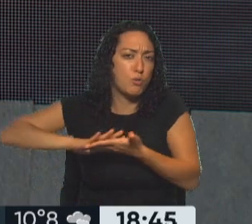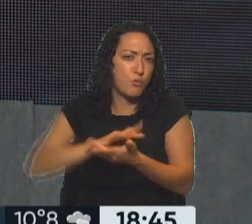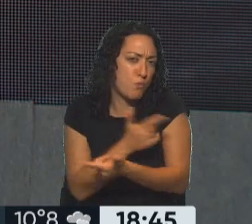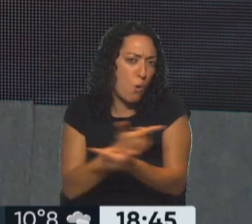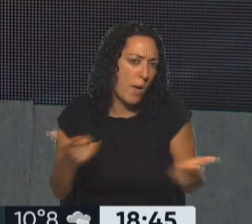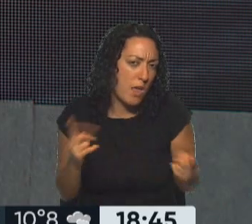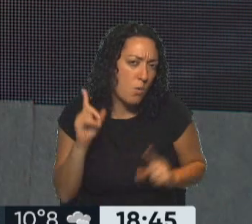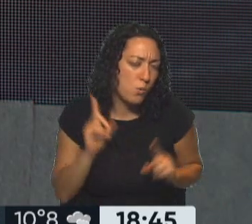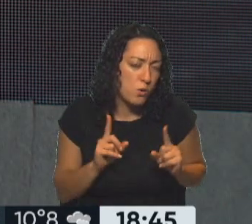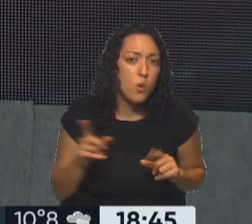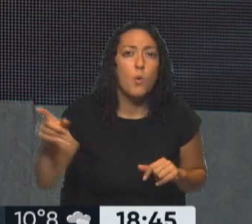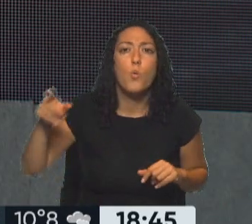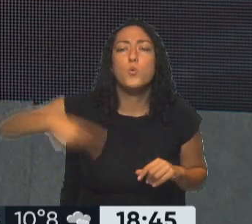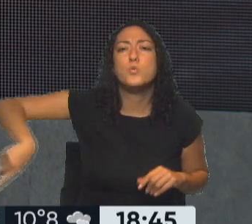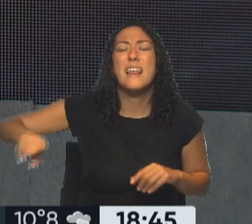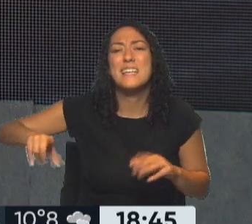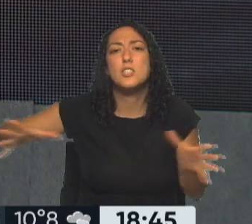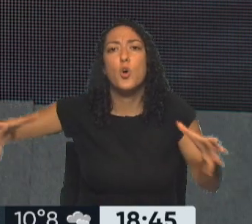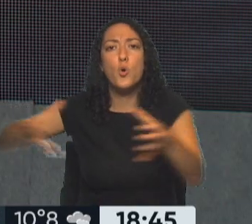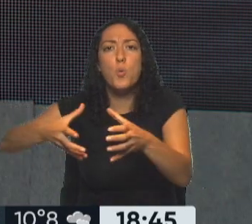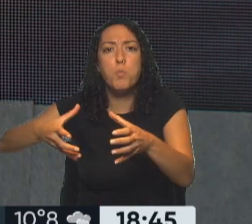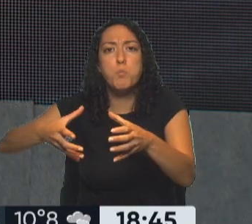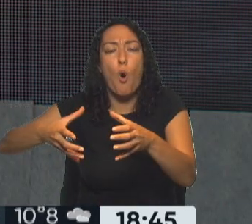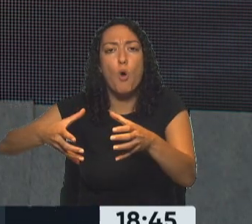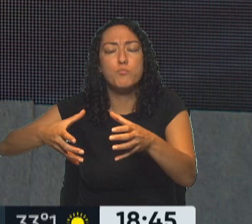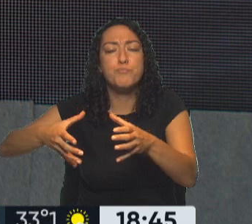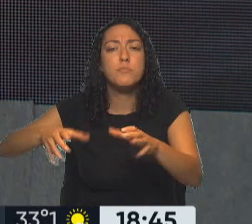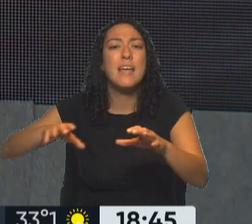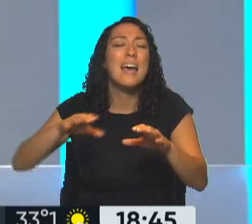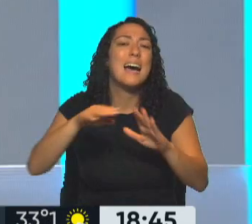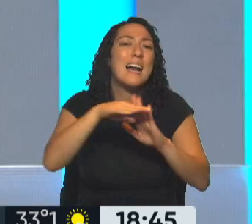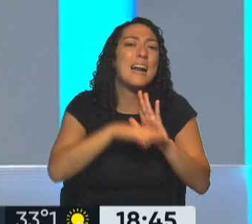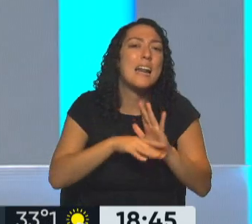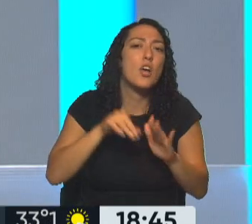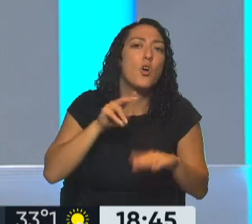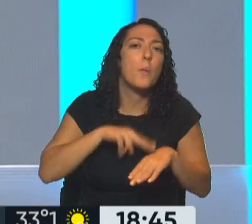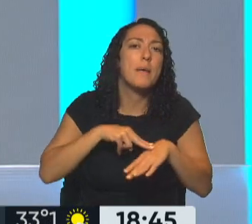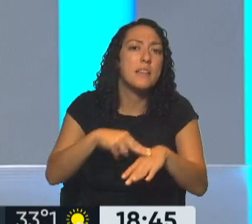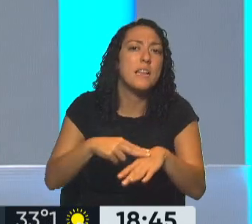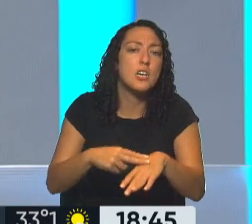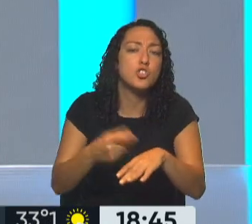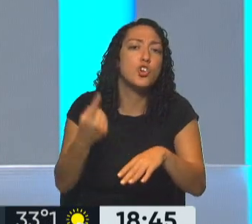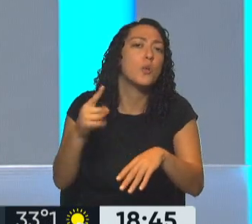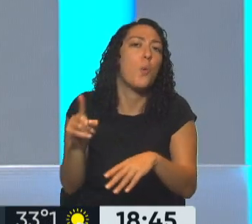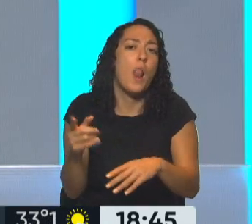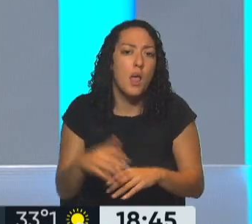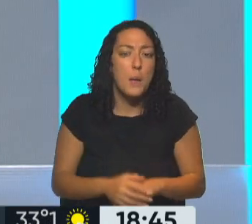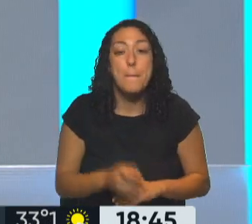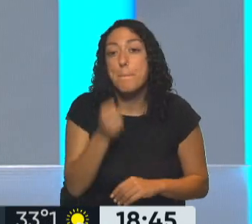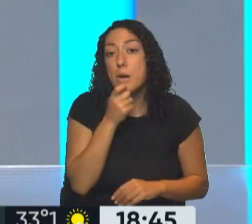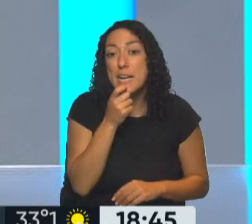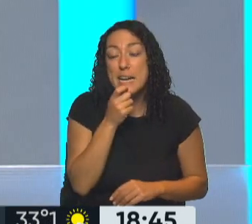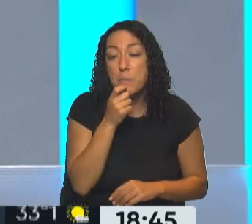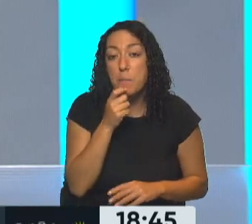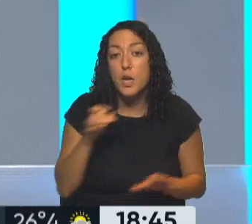que ustedes hacen como entidad y grupo en varias hacemos algunas recomendaciones por ejemplo al poder legislativo